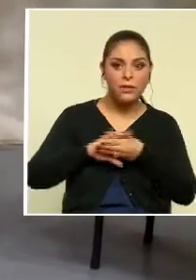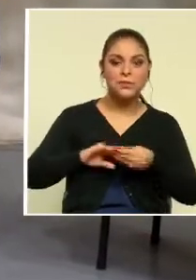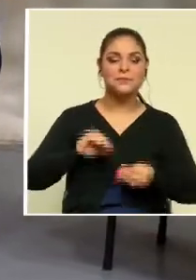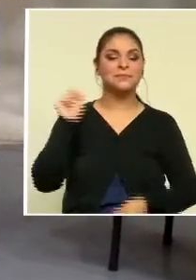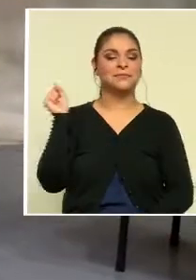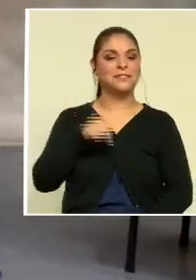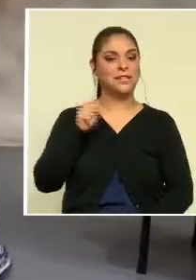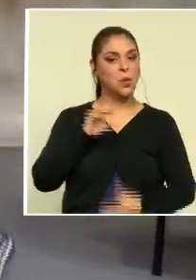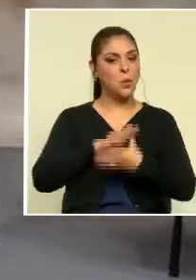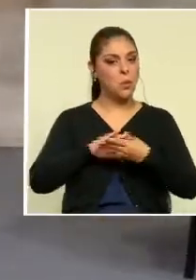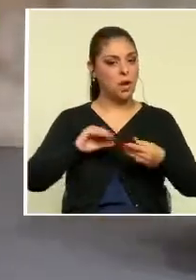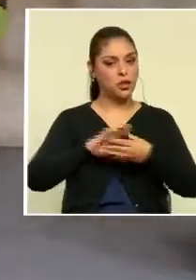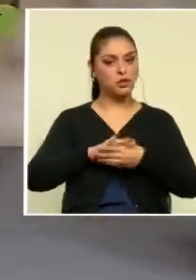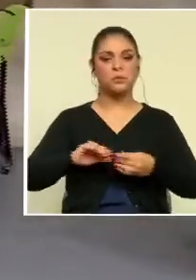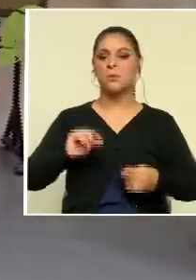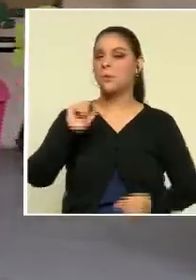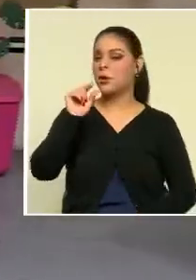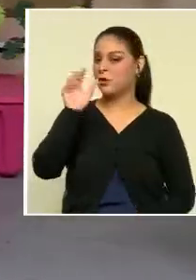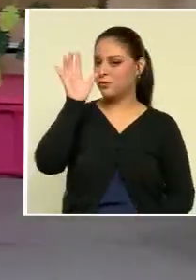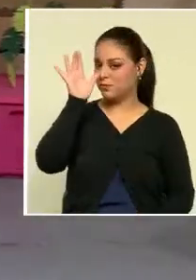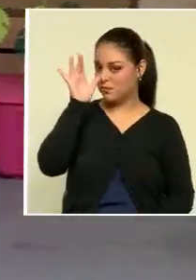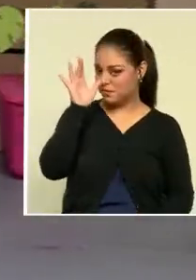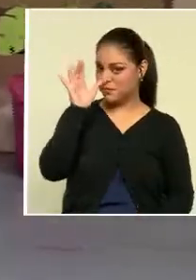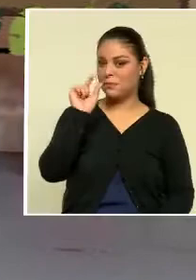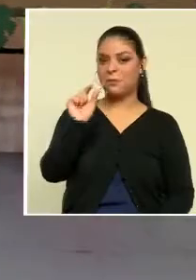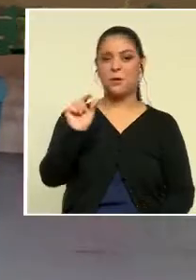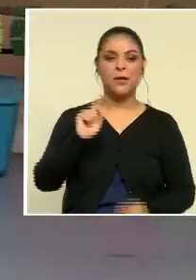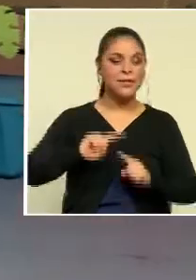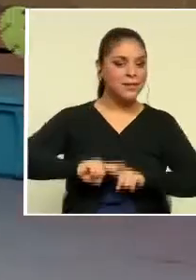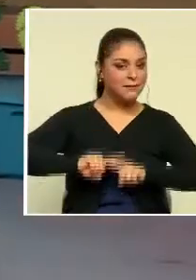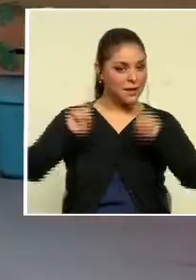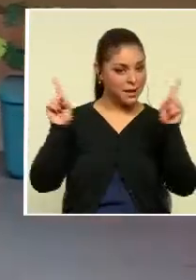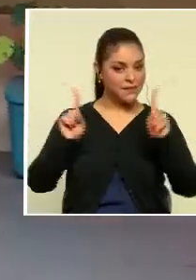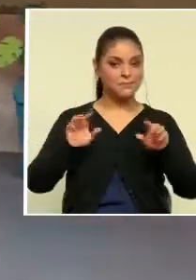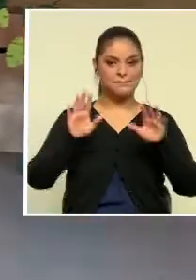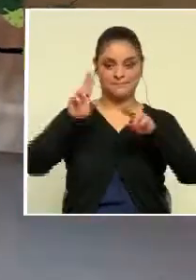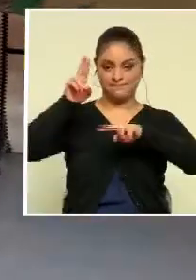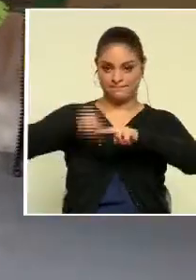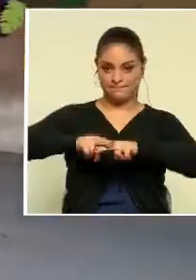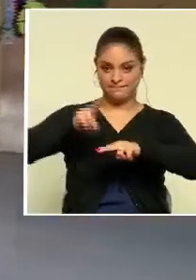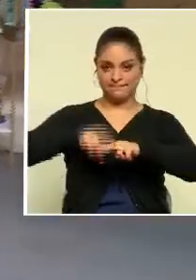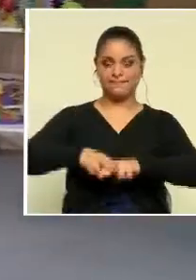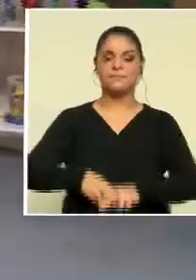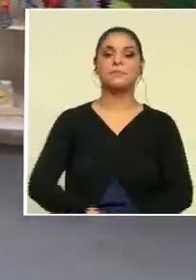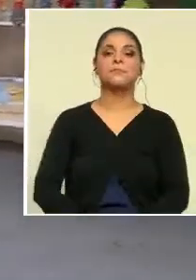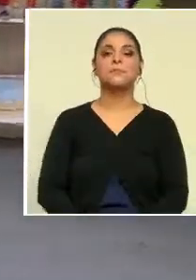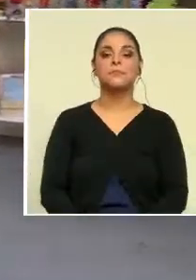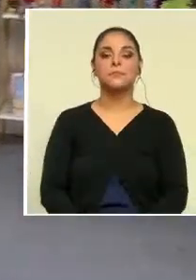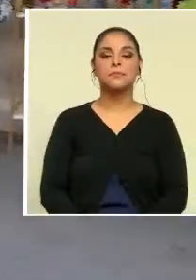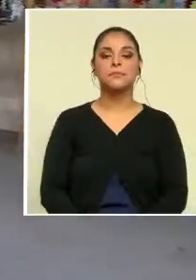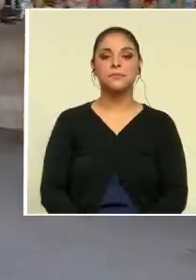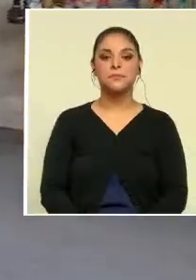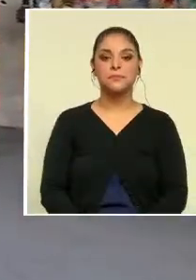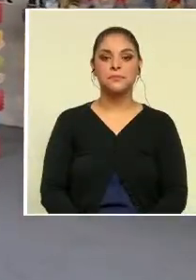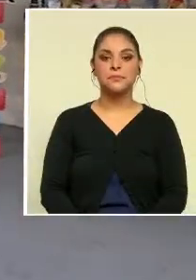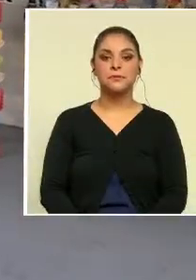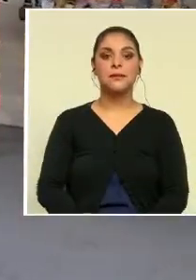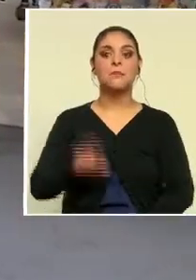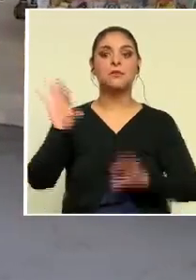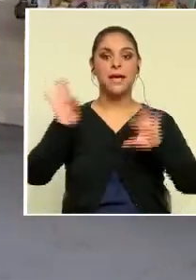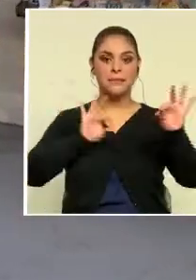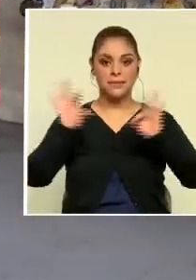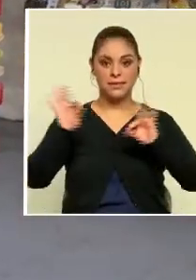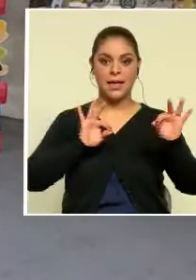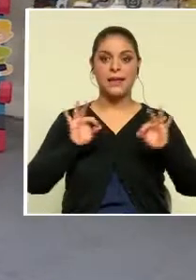pero es un poquillo vacilo un abuelo diferente vamos a tomar asiento por aquí vamos a invitar a los niños